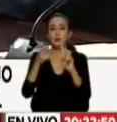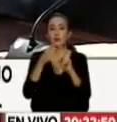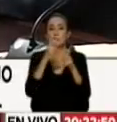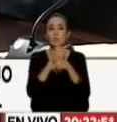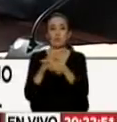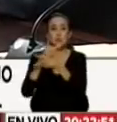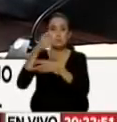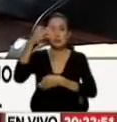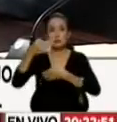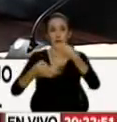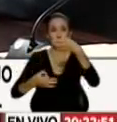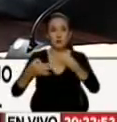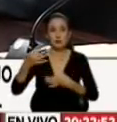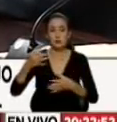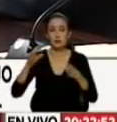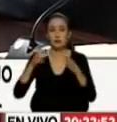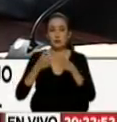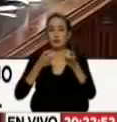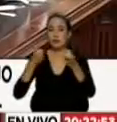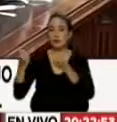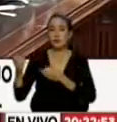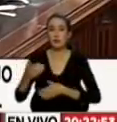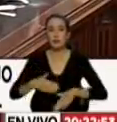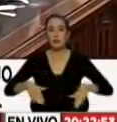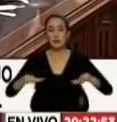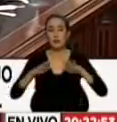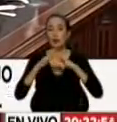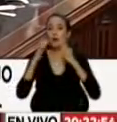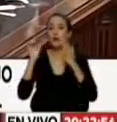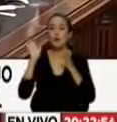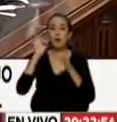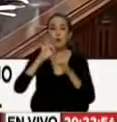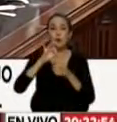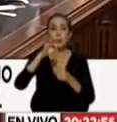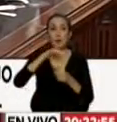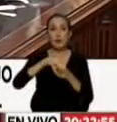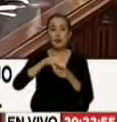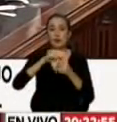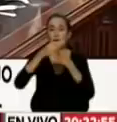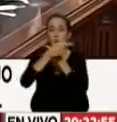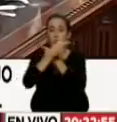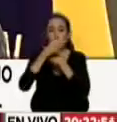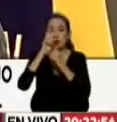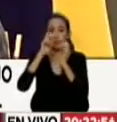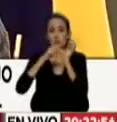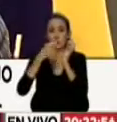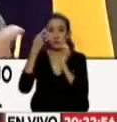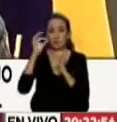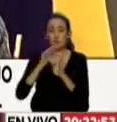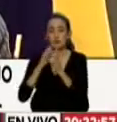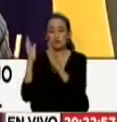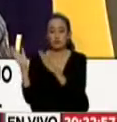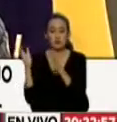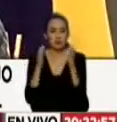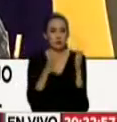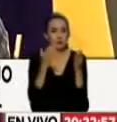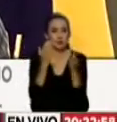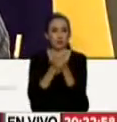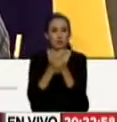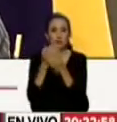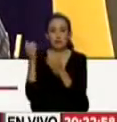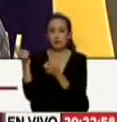de Participación Ciudadana y Control Social, que será elegido en las urnas en marzo de 2019. La entrega de las carpetas para